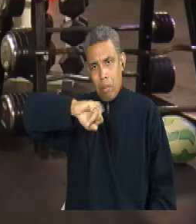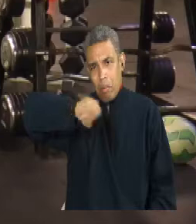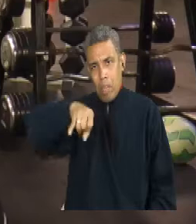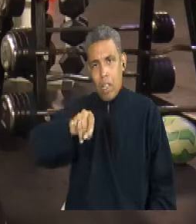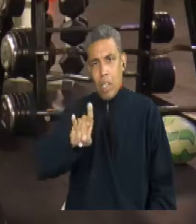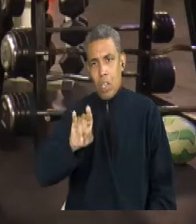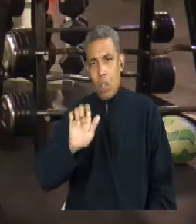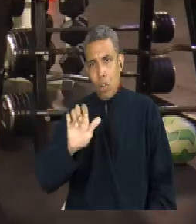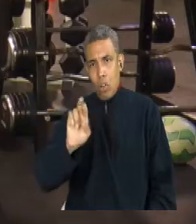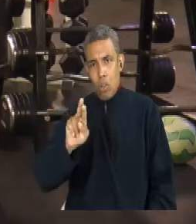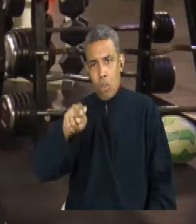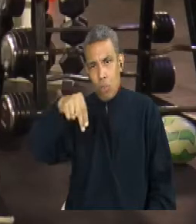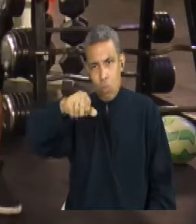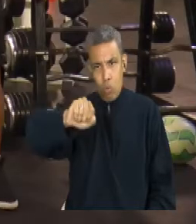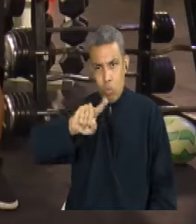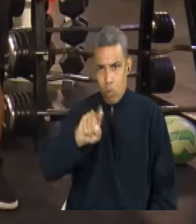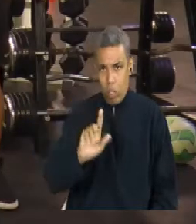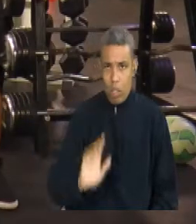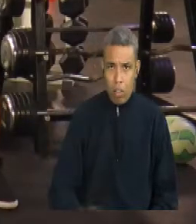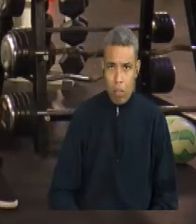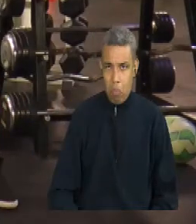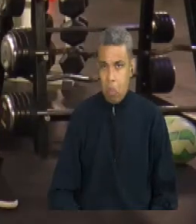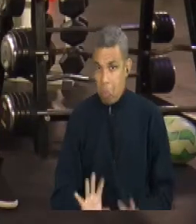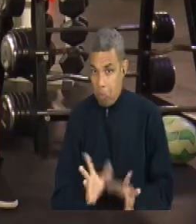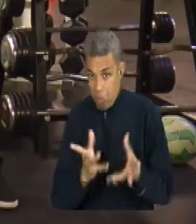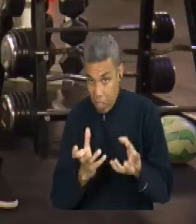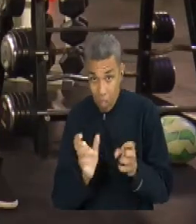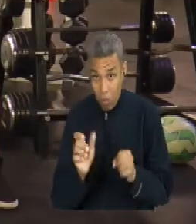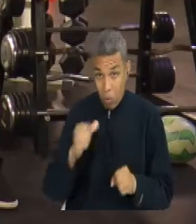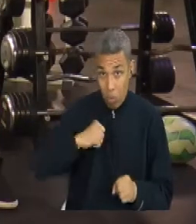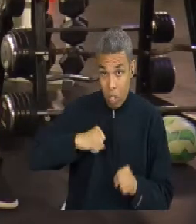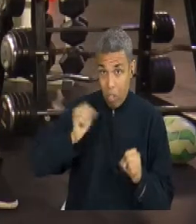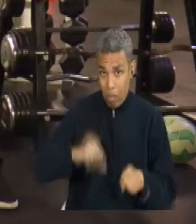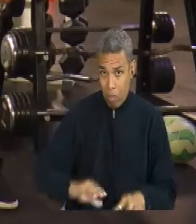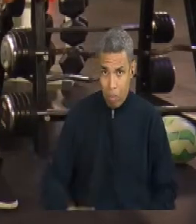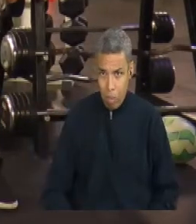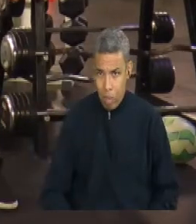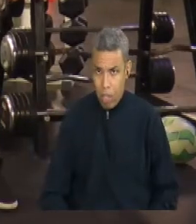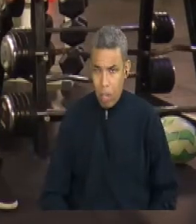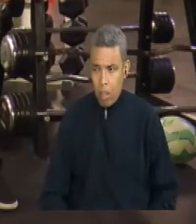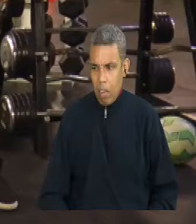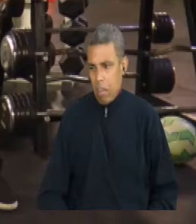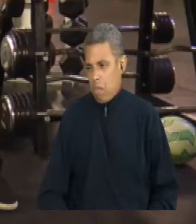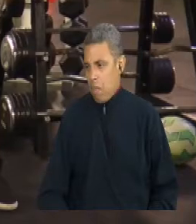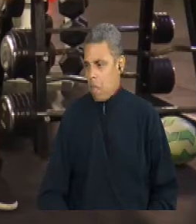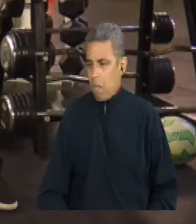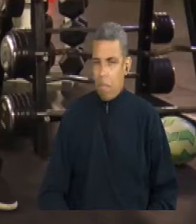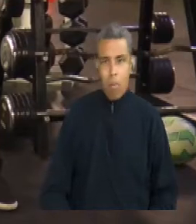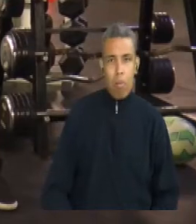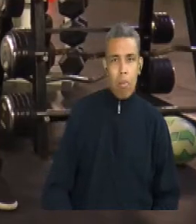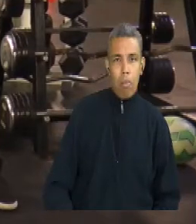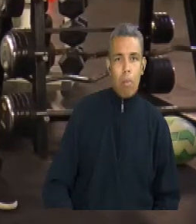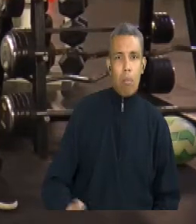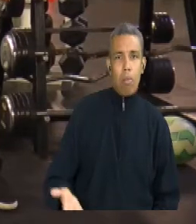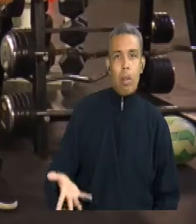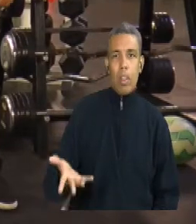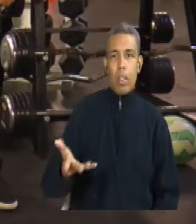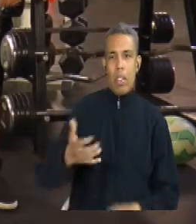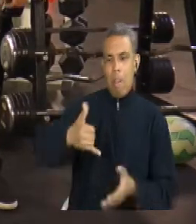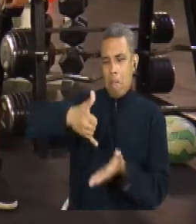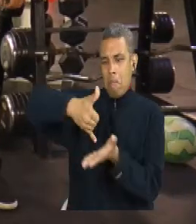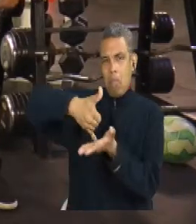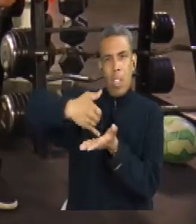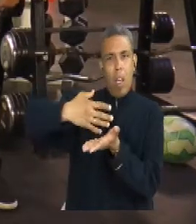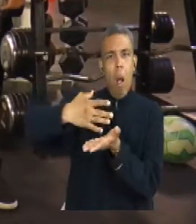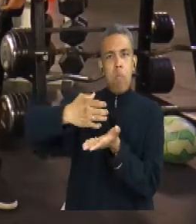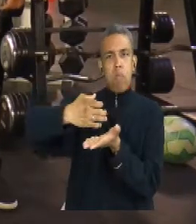ejercicios, ¿listo? Entonces, ¿qué vamos a hacer? Los pies tienen que estar a la anchura de las caderas, las manos abajo. Vamos a arrancar con el movimiento derecho.